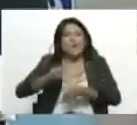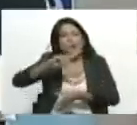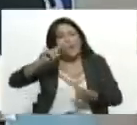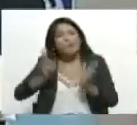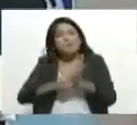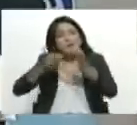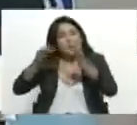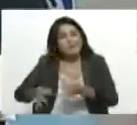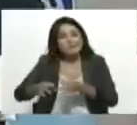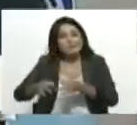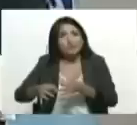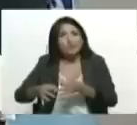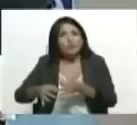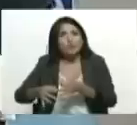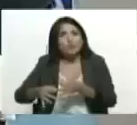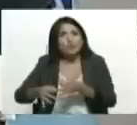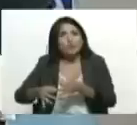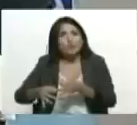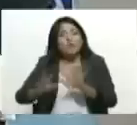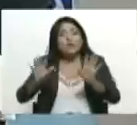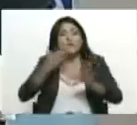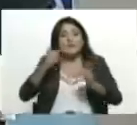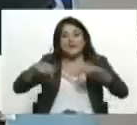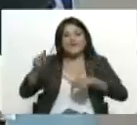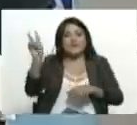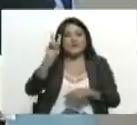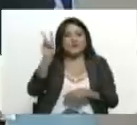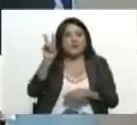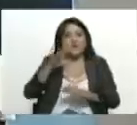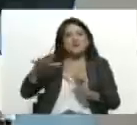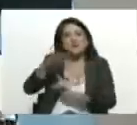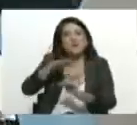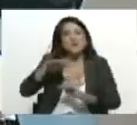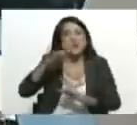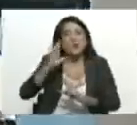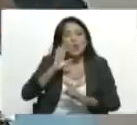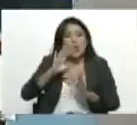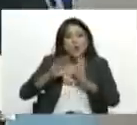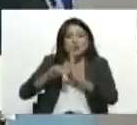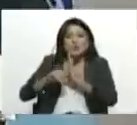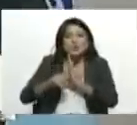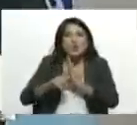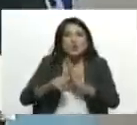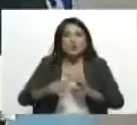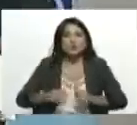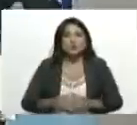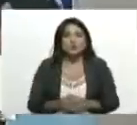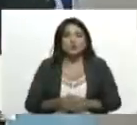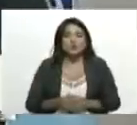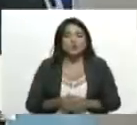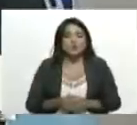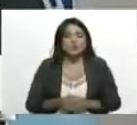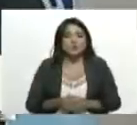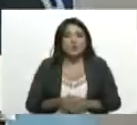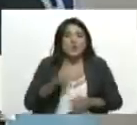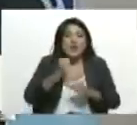imagínense ustedes esto que está ocurriendo en el país con la gestión de la innombrable